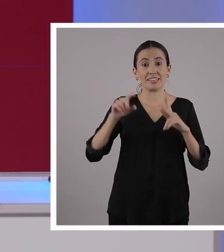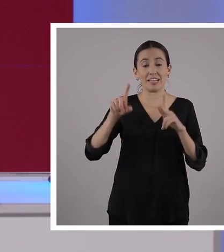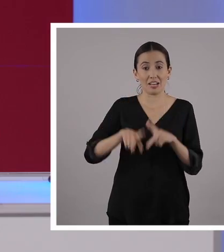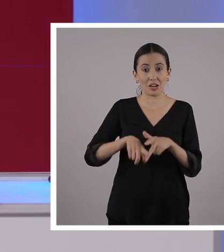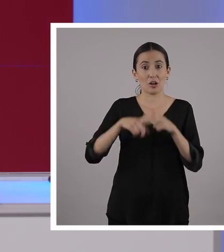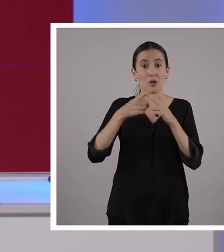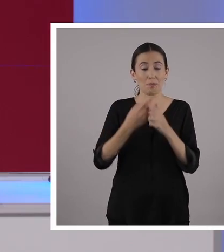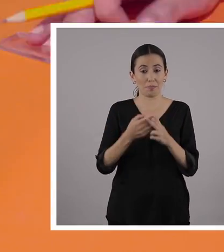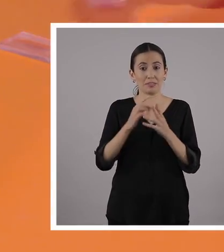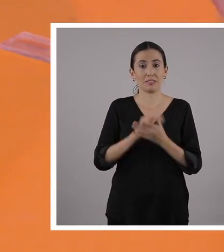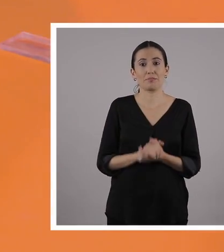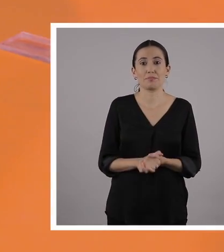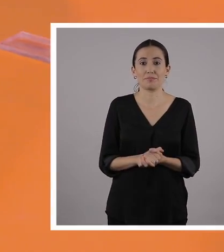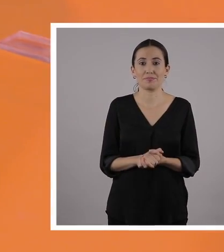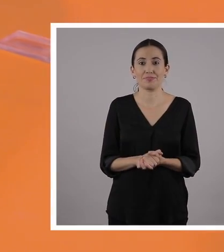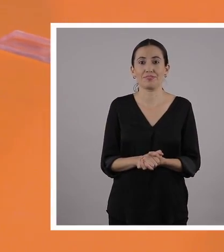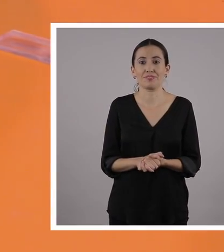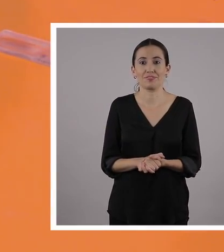trazos.